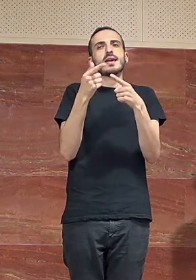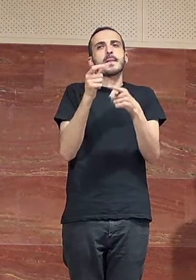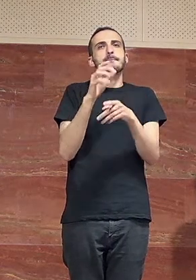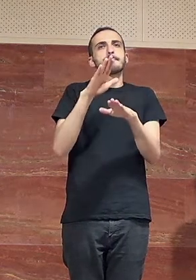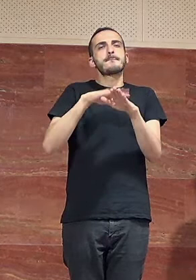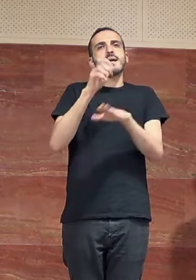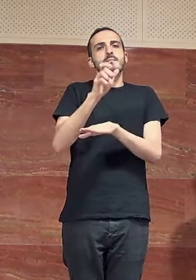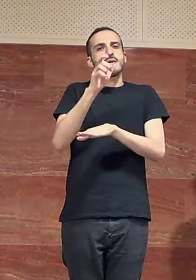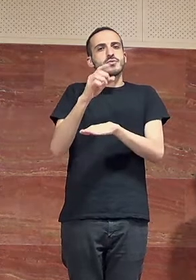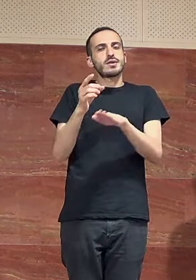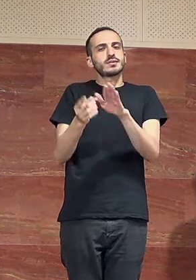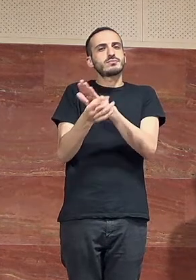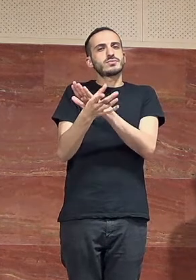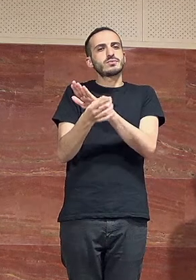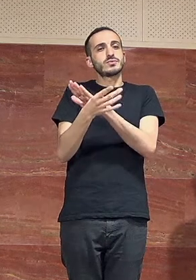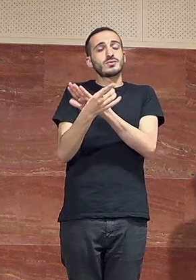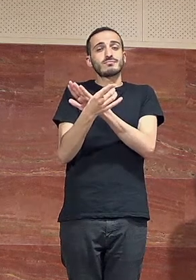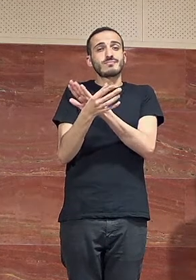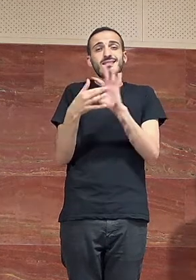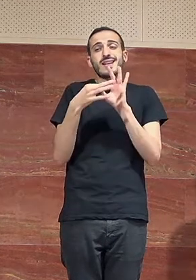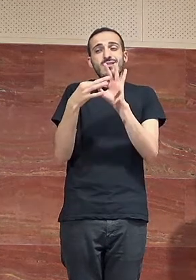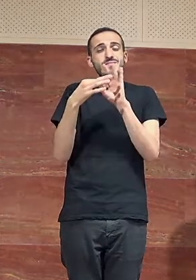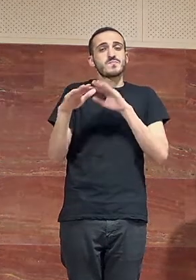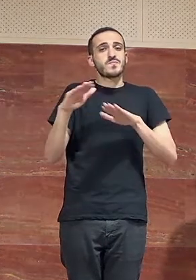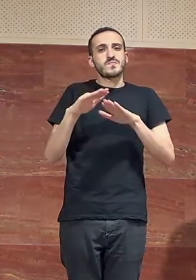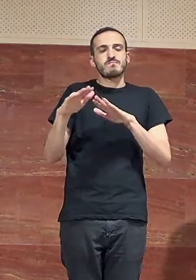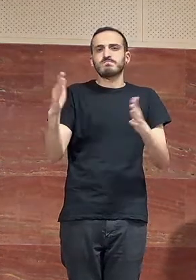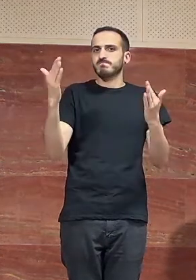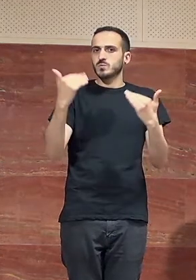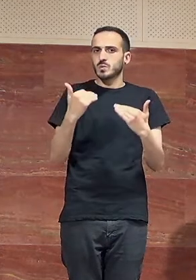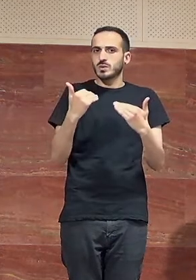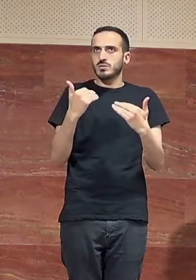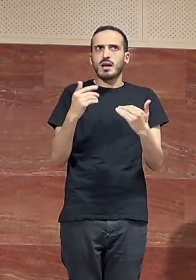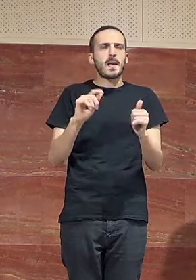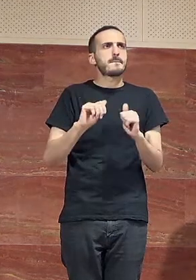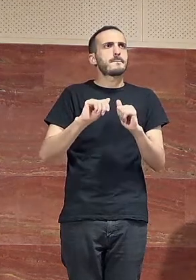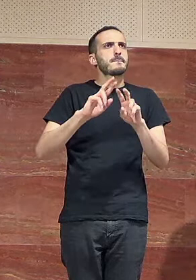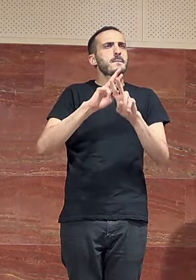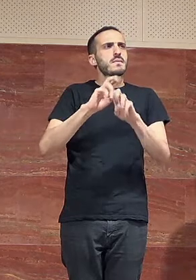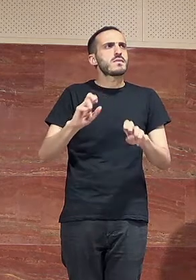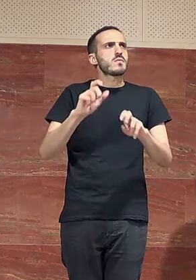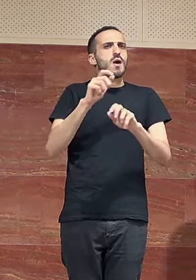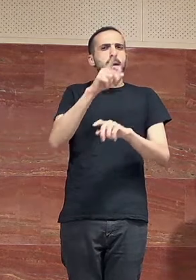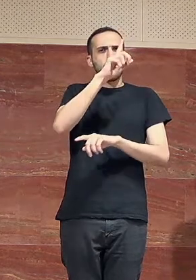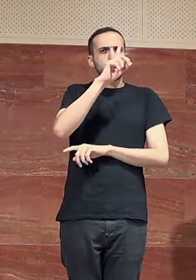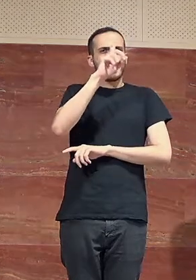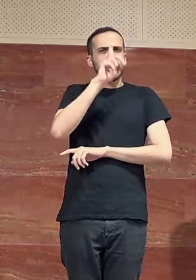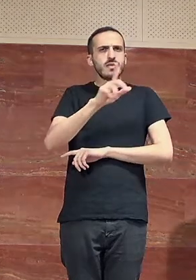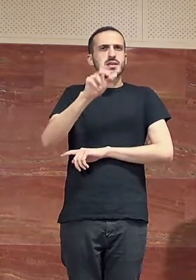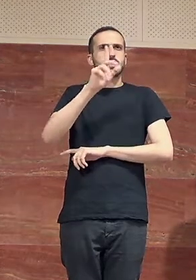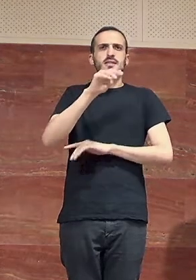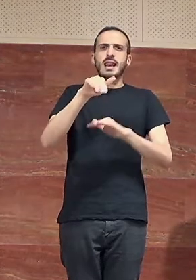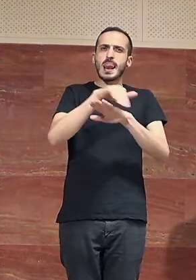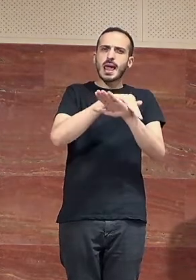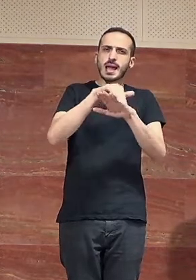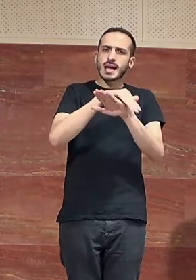han carecido de continuidad. Se han desarrollado desde las primeras intervenciones peatonales que se hicieron en Madrid, en el eje de Preciados y Carmen,